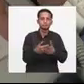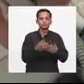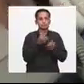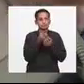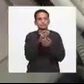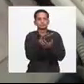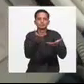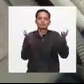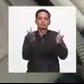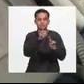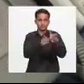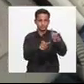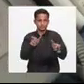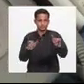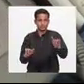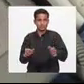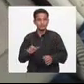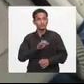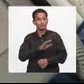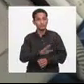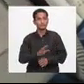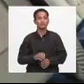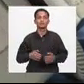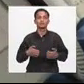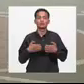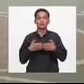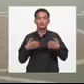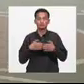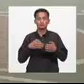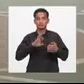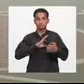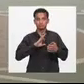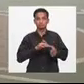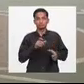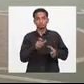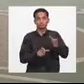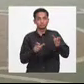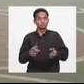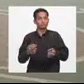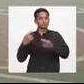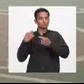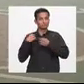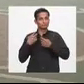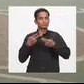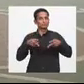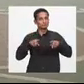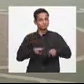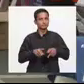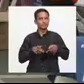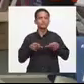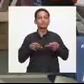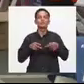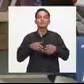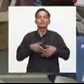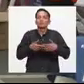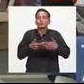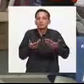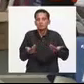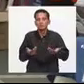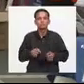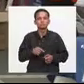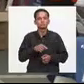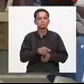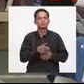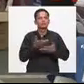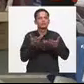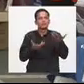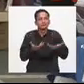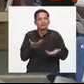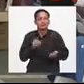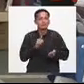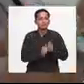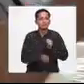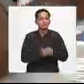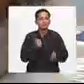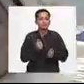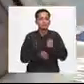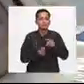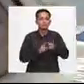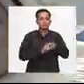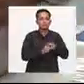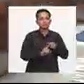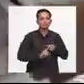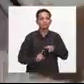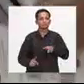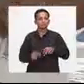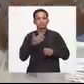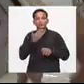que busca dar a conocer el funcionamiento de equipos técnicos y personal designado al igual que establecer planes de contingencia Frente a cualquier